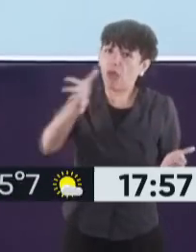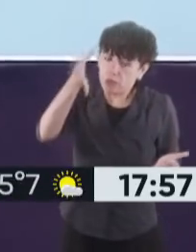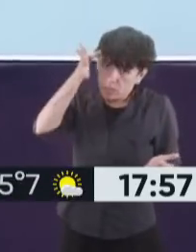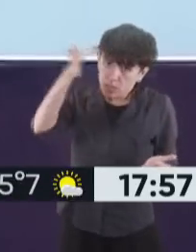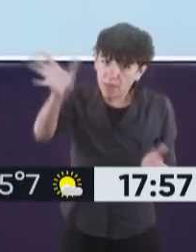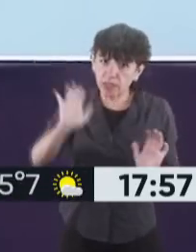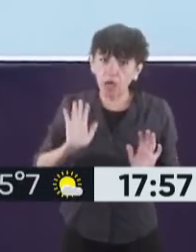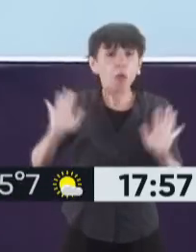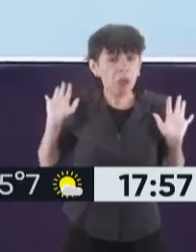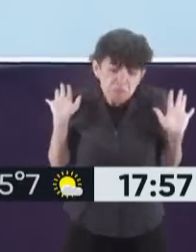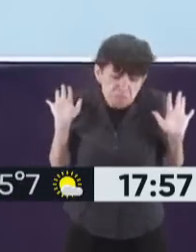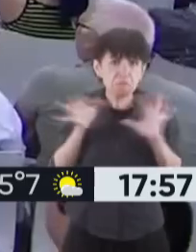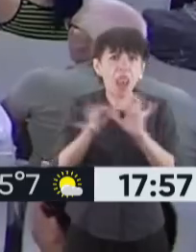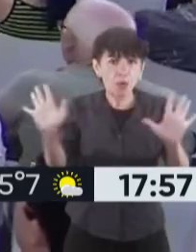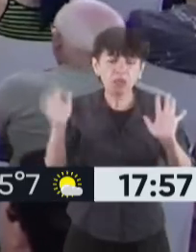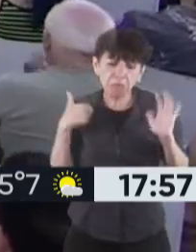antes de coartar la libertad.